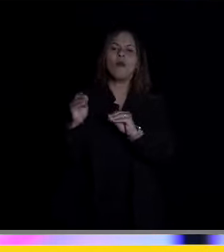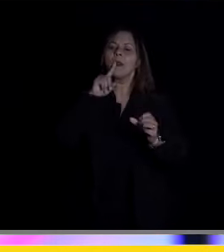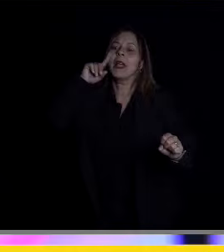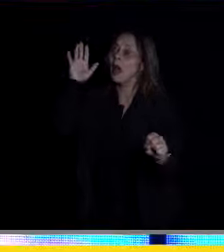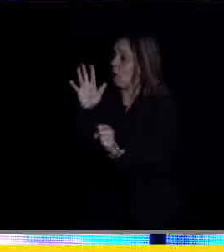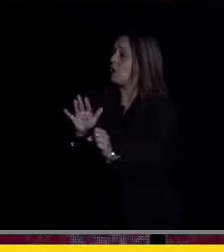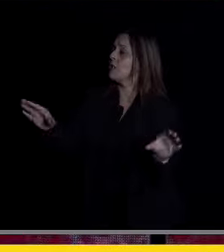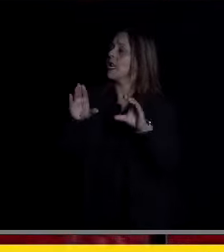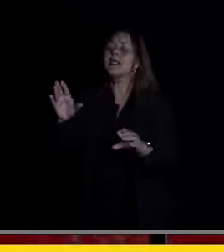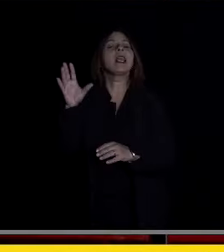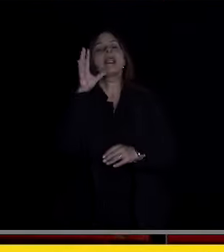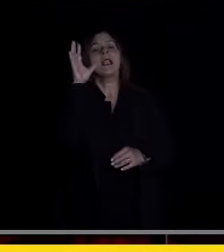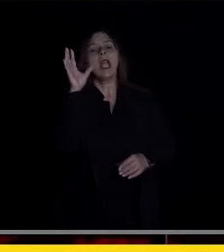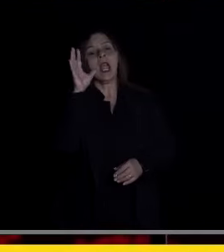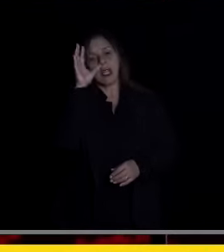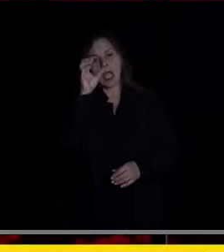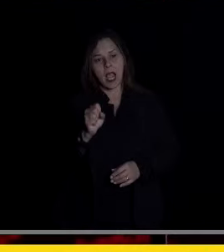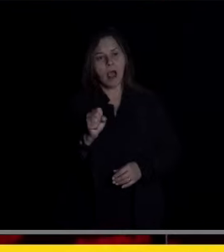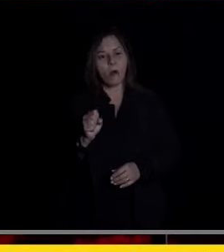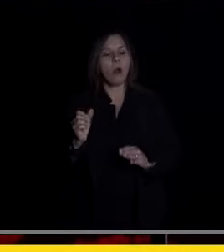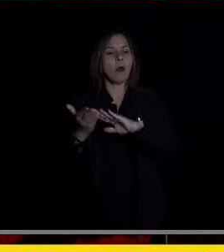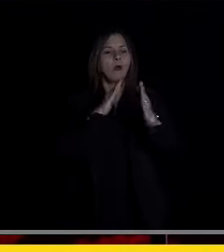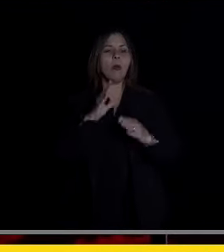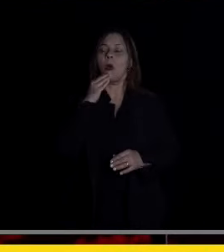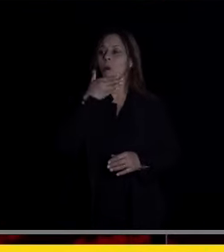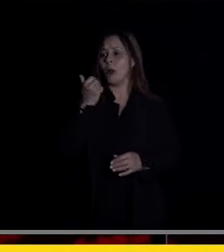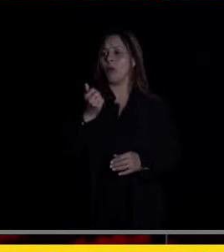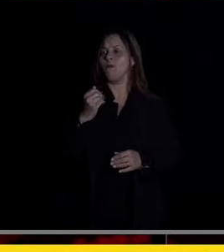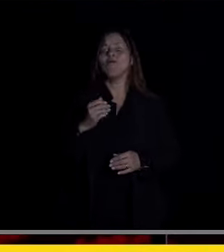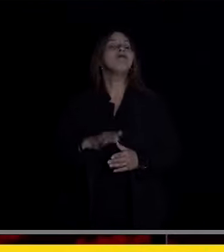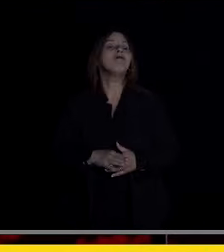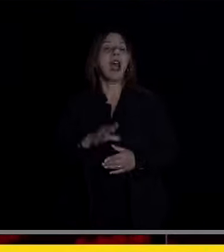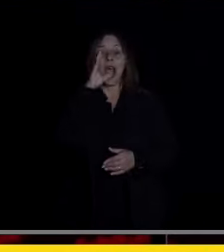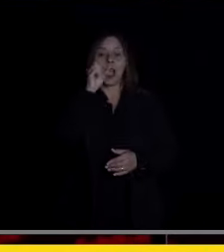hacer de Caguas una ciudad mejor, porque Caguas es seguridad y futuro.